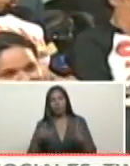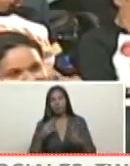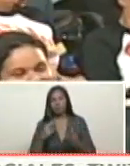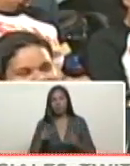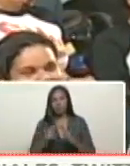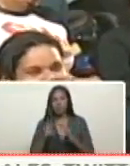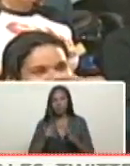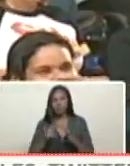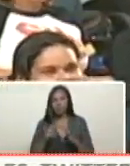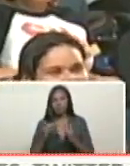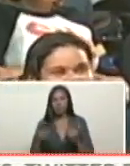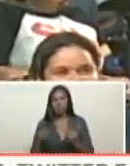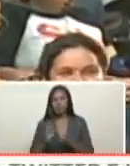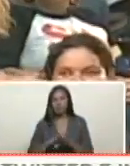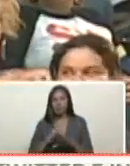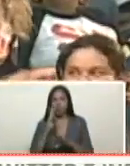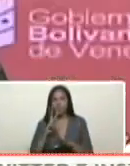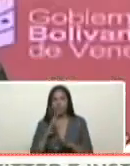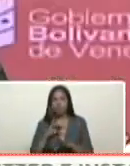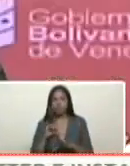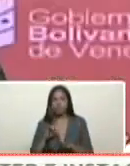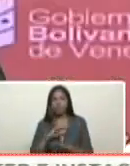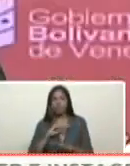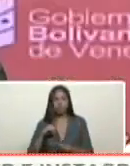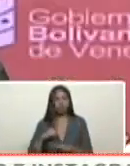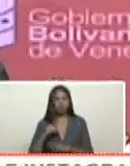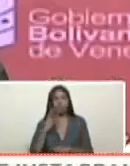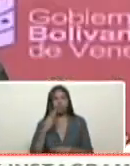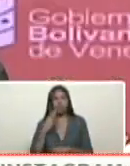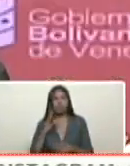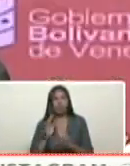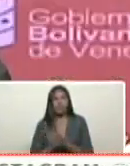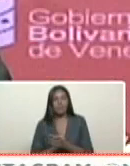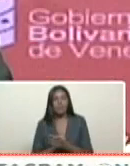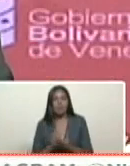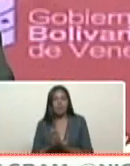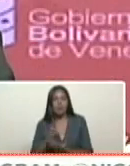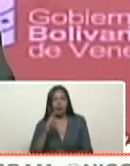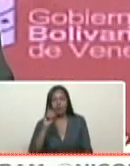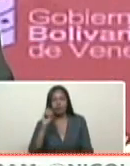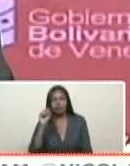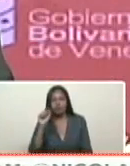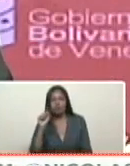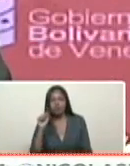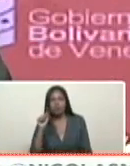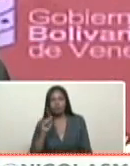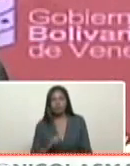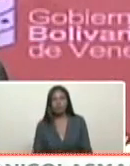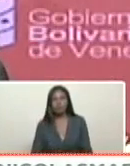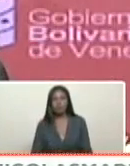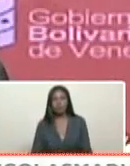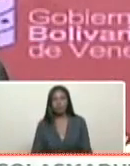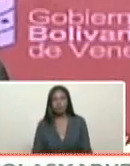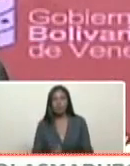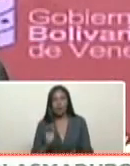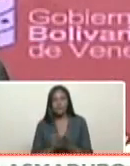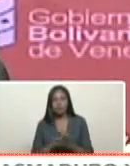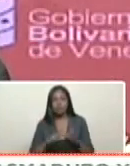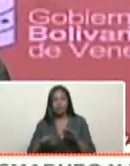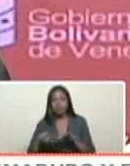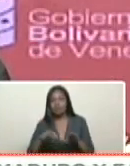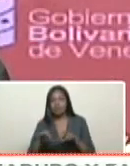pase. Porque fíjense, en medio de esto, compañera Rosa María Rosa, compañeros del